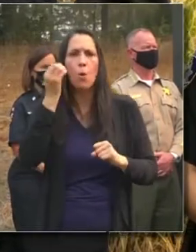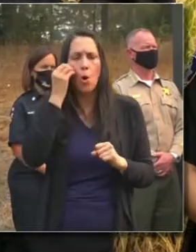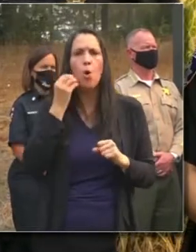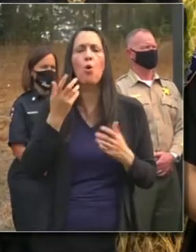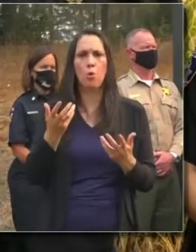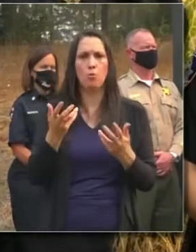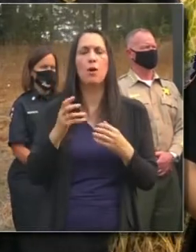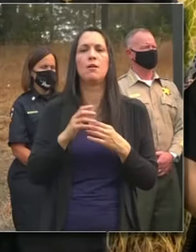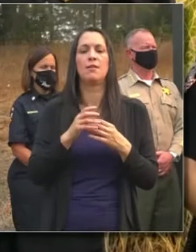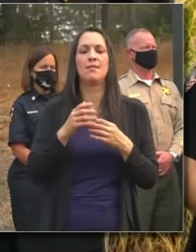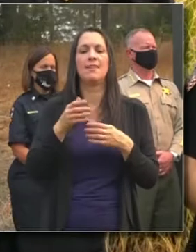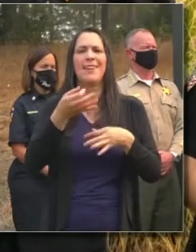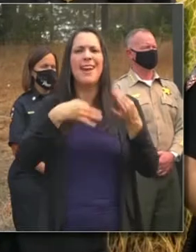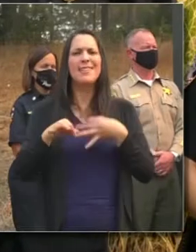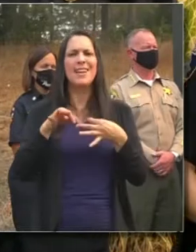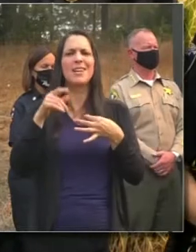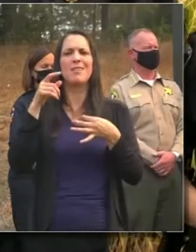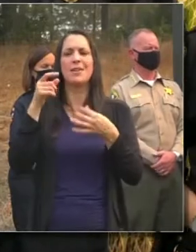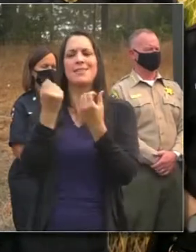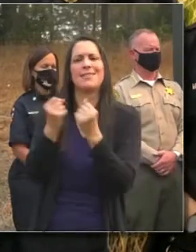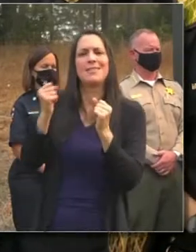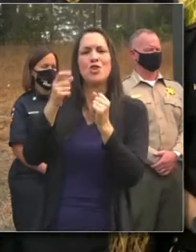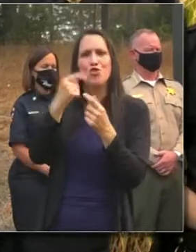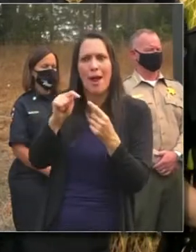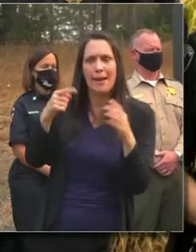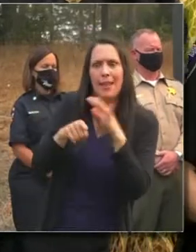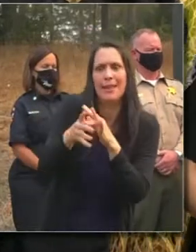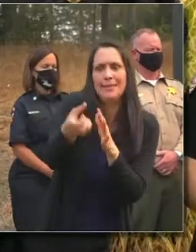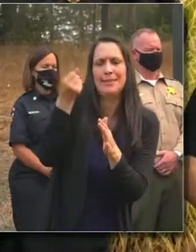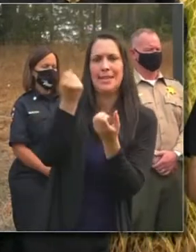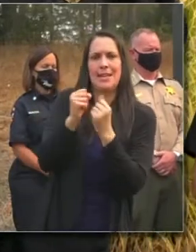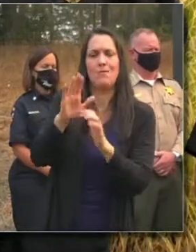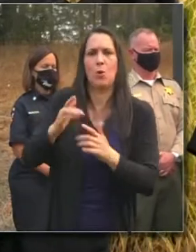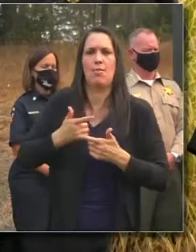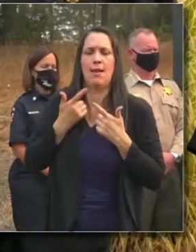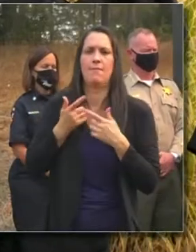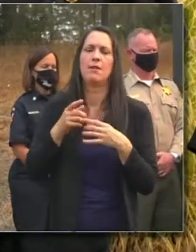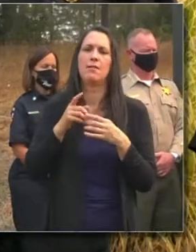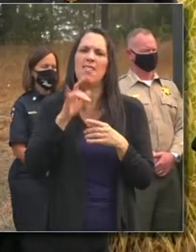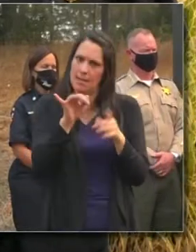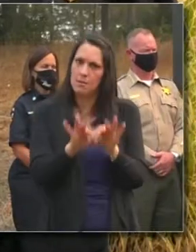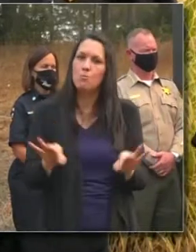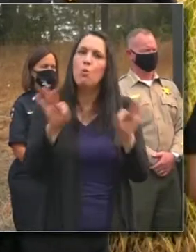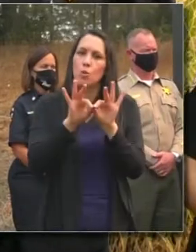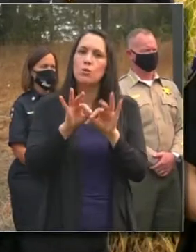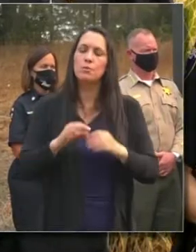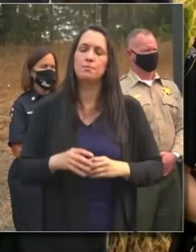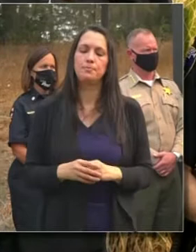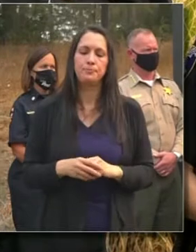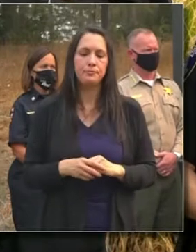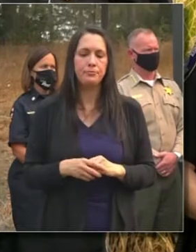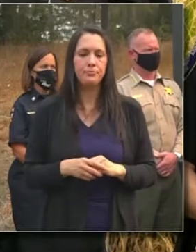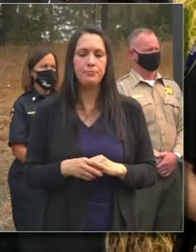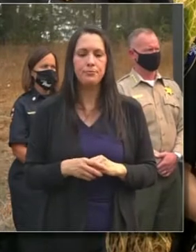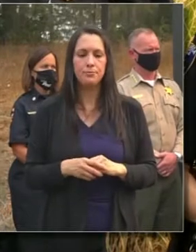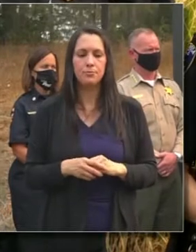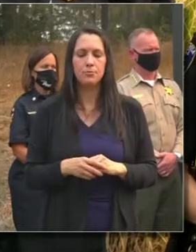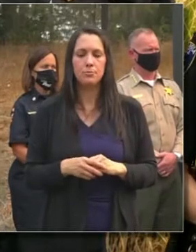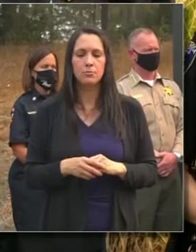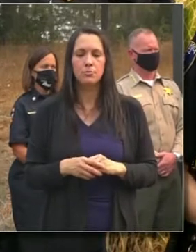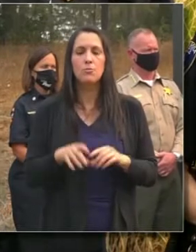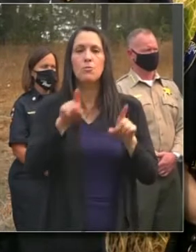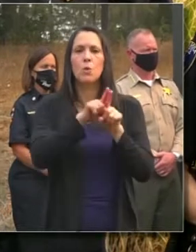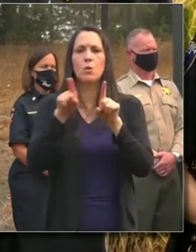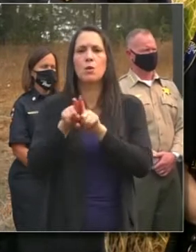las estructuras o luchar contra los incendios en vez de estar rescatando a la gente es algo importantísimo también hemos sido capaces